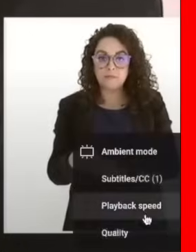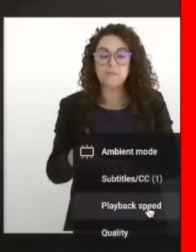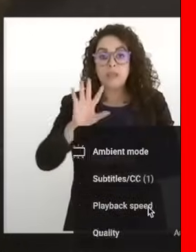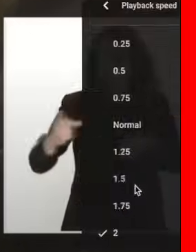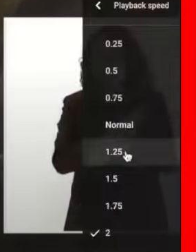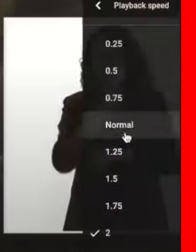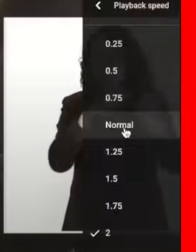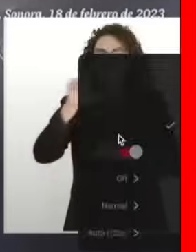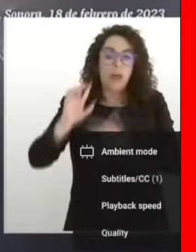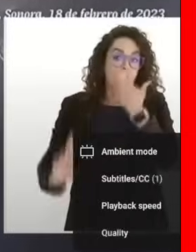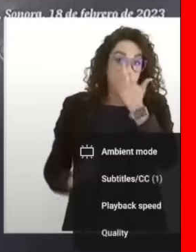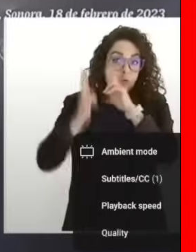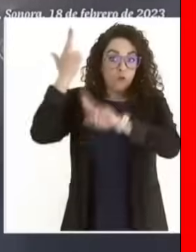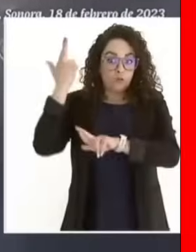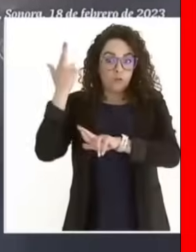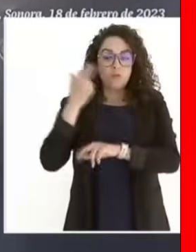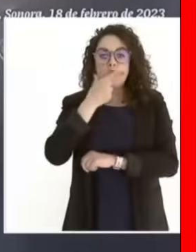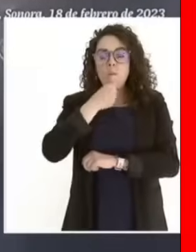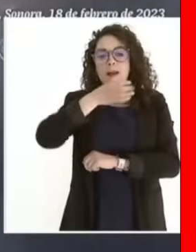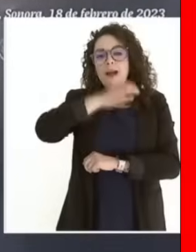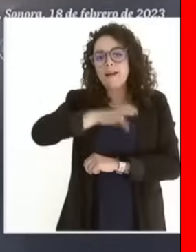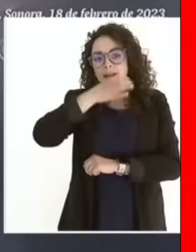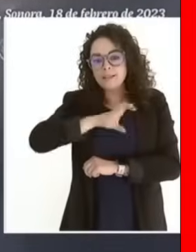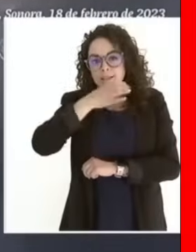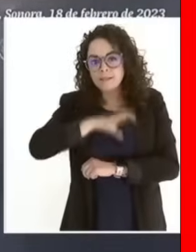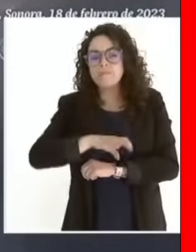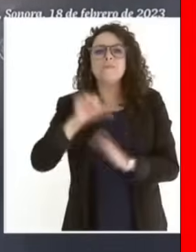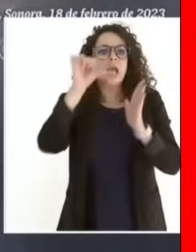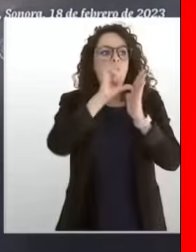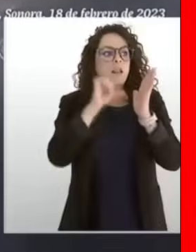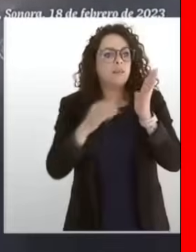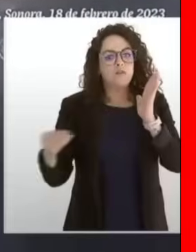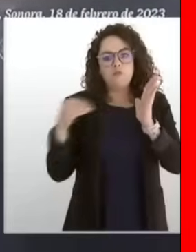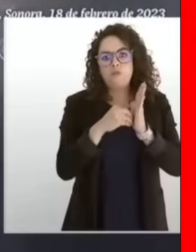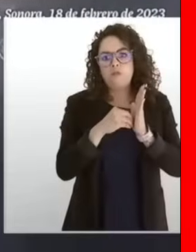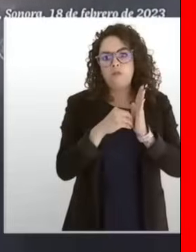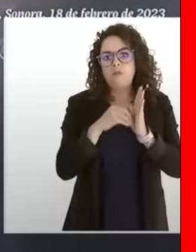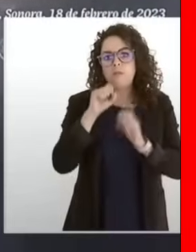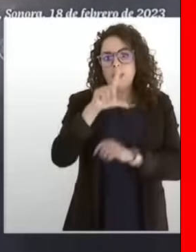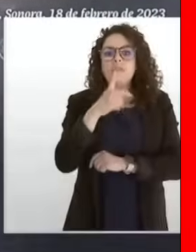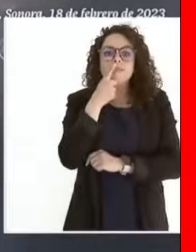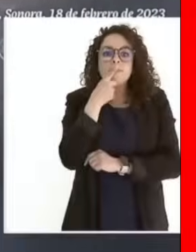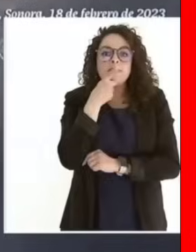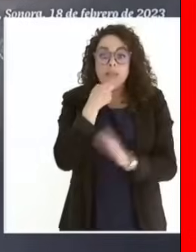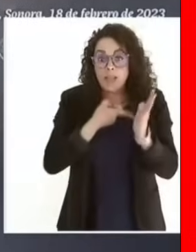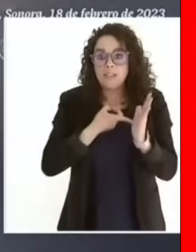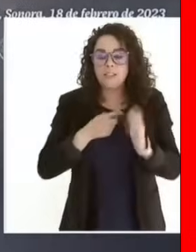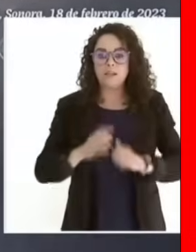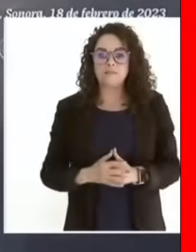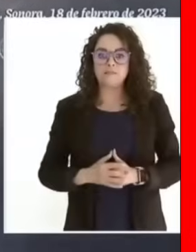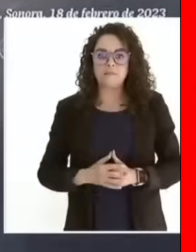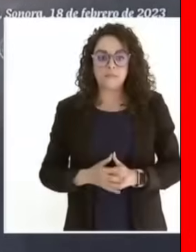Revolución en 1917 en el artículo 27 Establece que los bienes